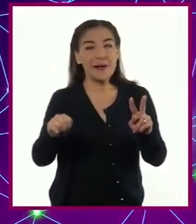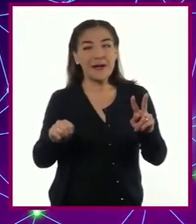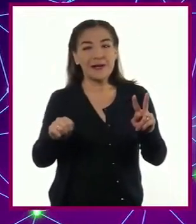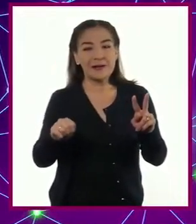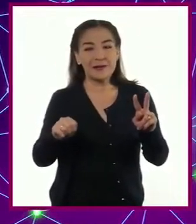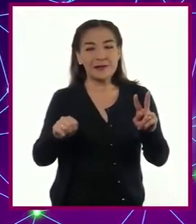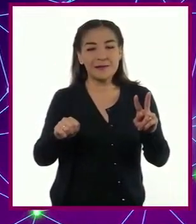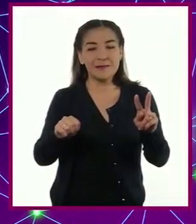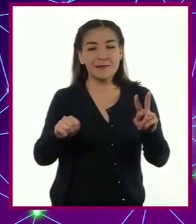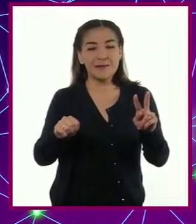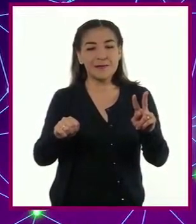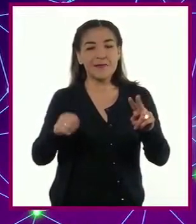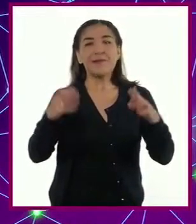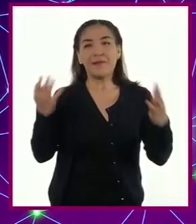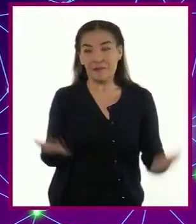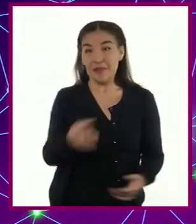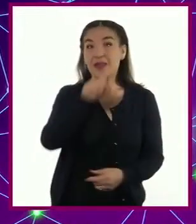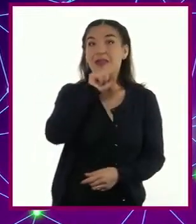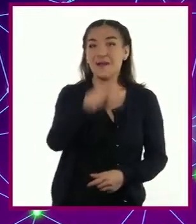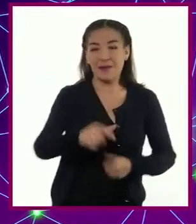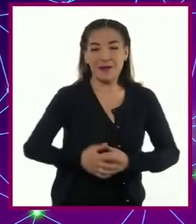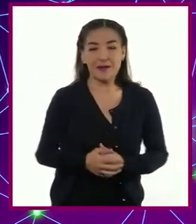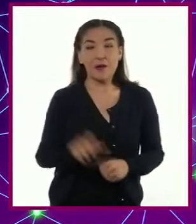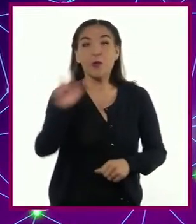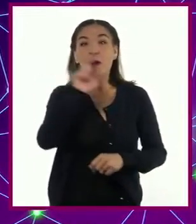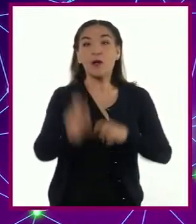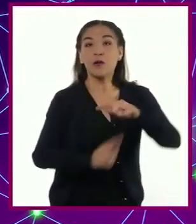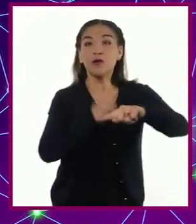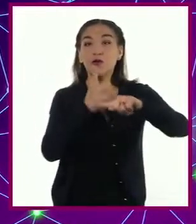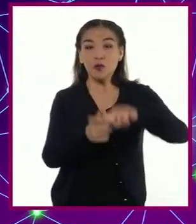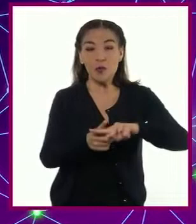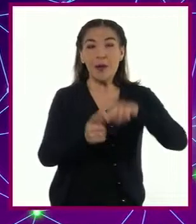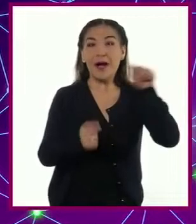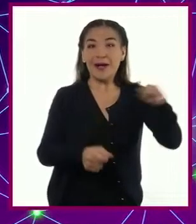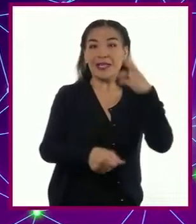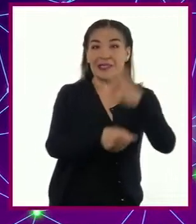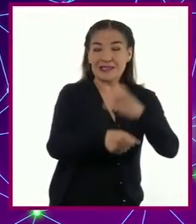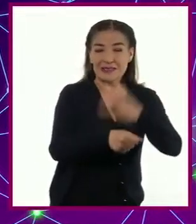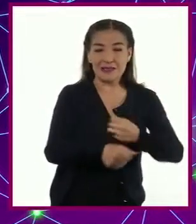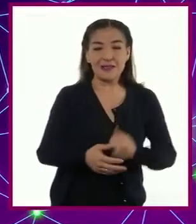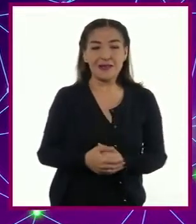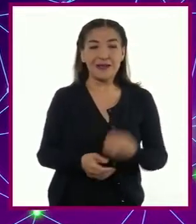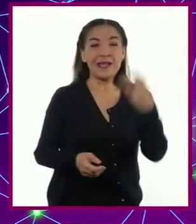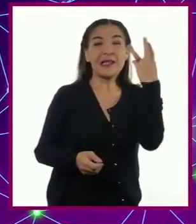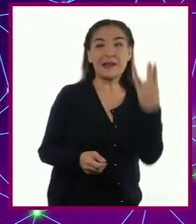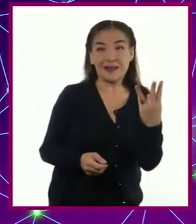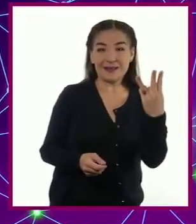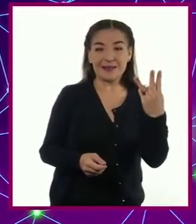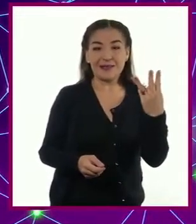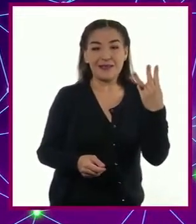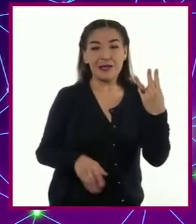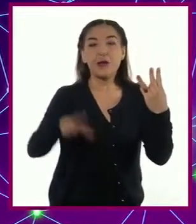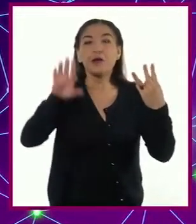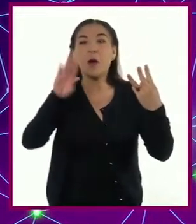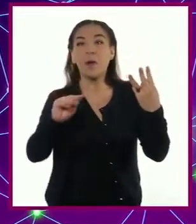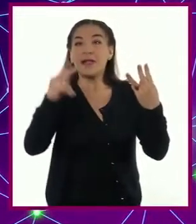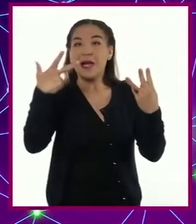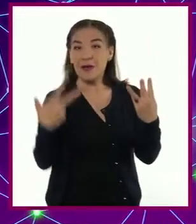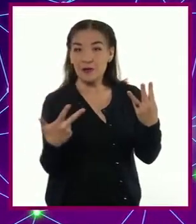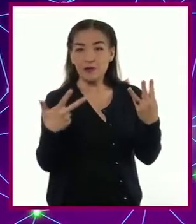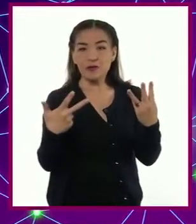99. Además, al sumar la tercera, 3, y la antepenúltima,